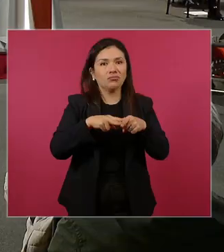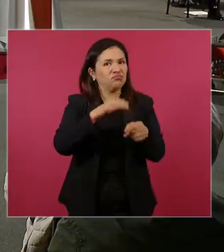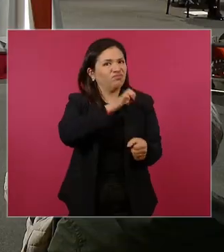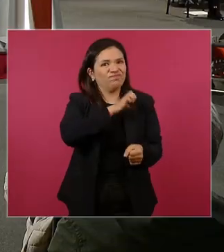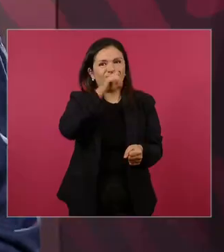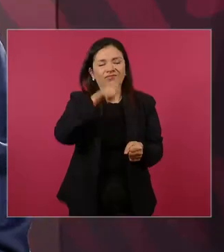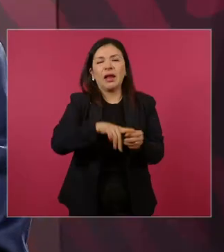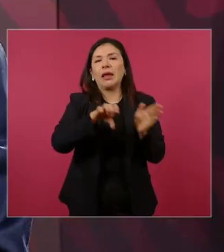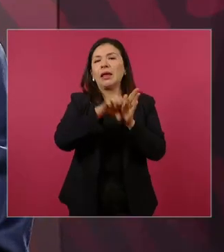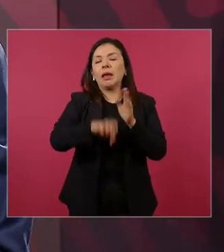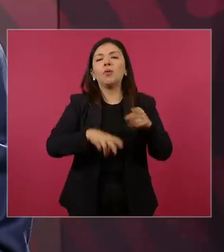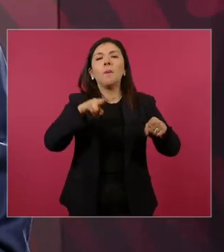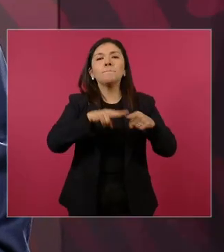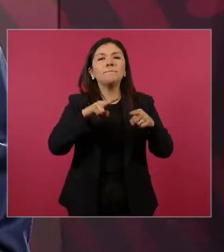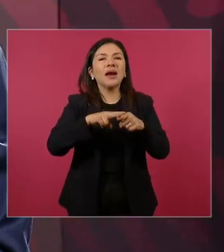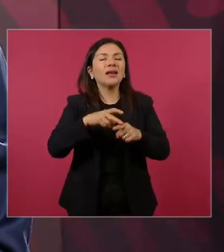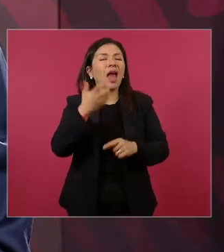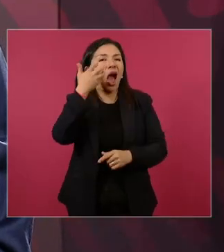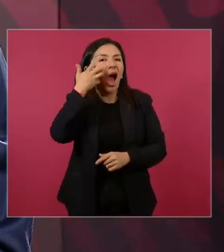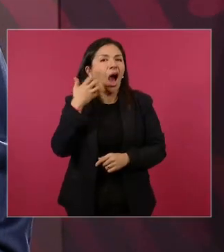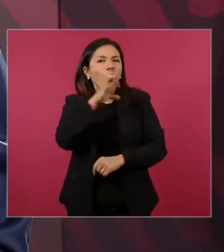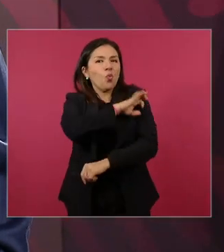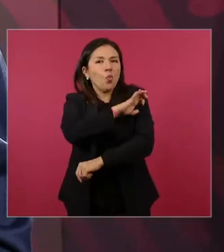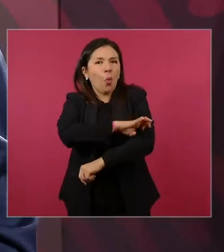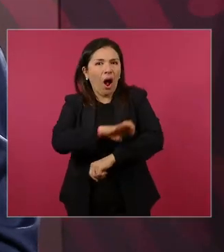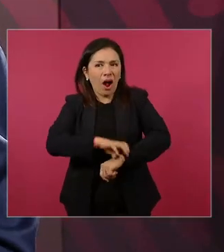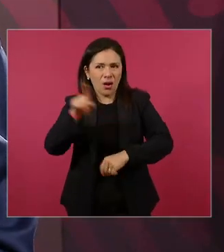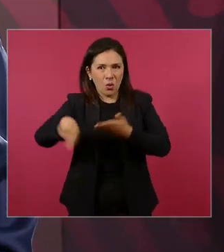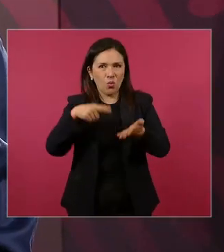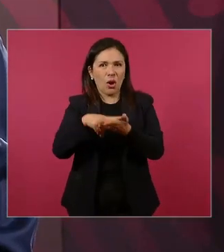especiales, el Parque del Jaguar en Tulum,